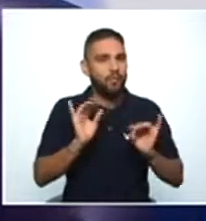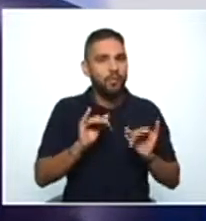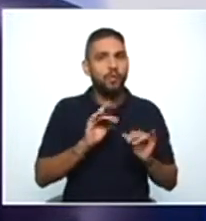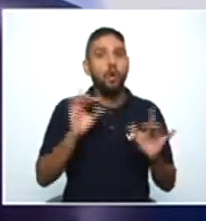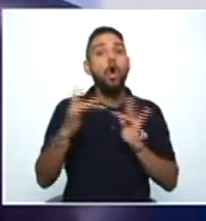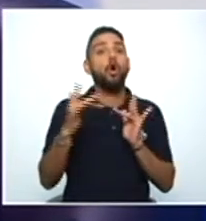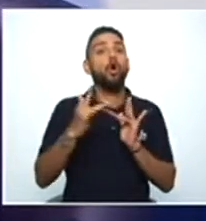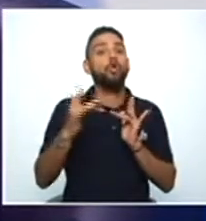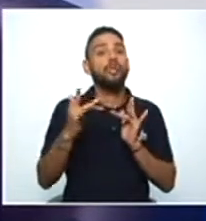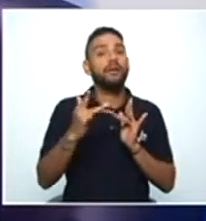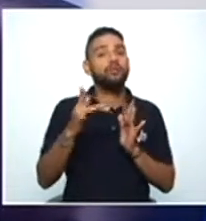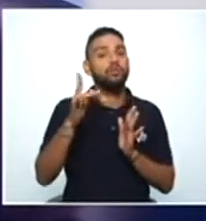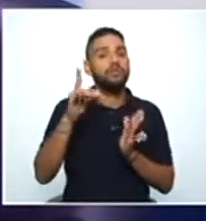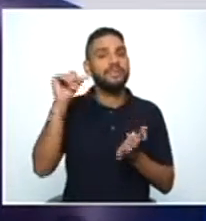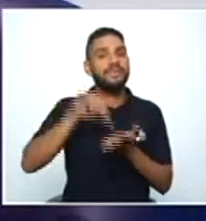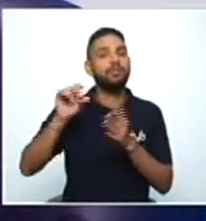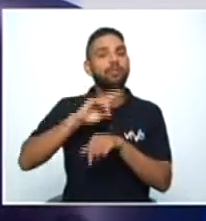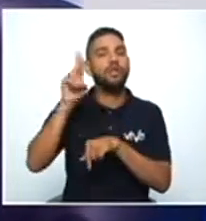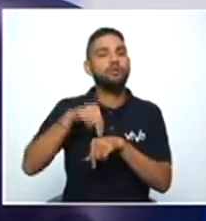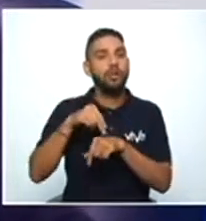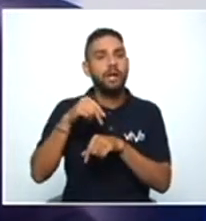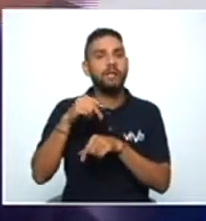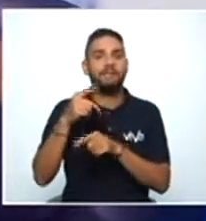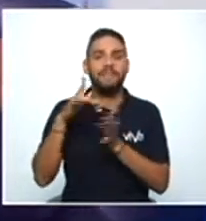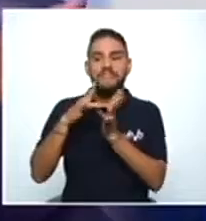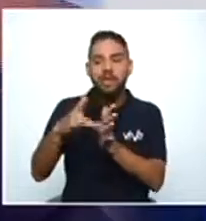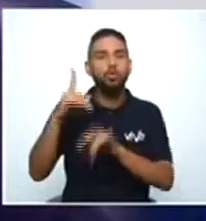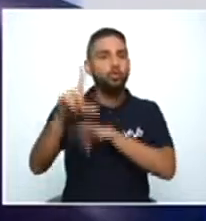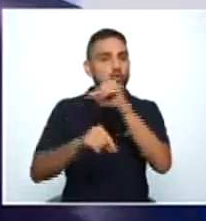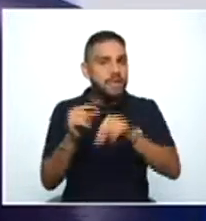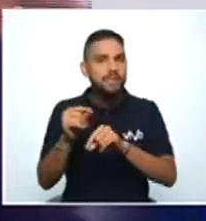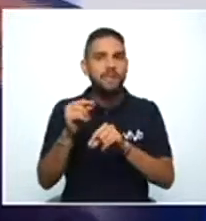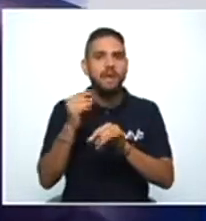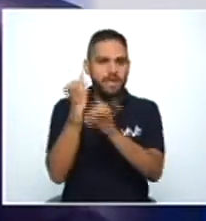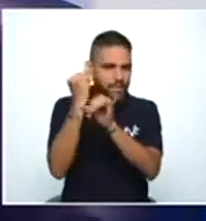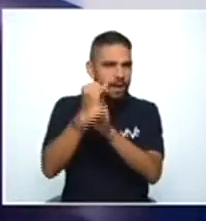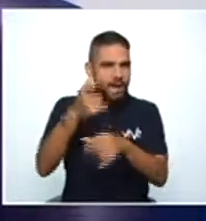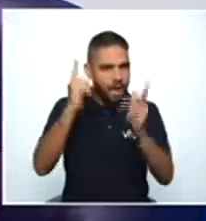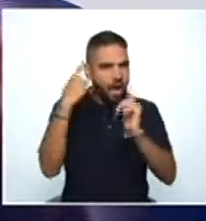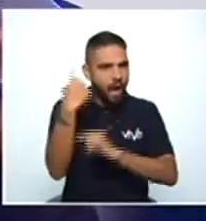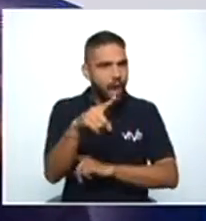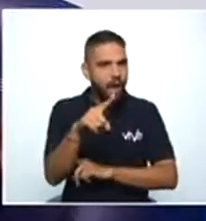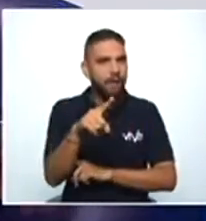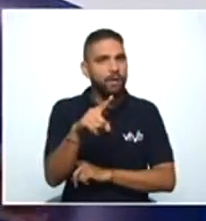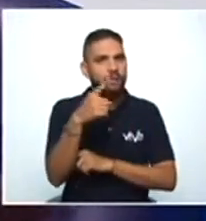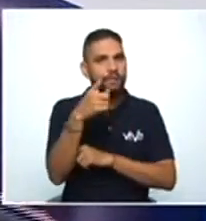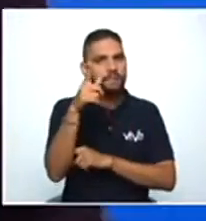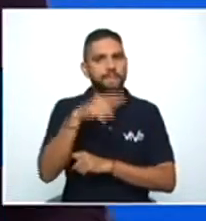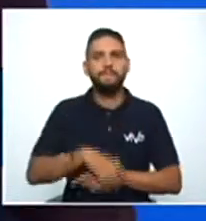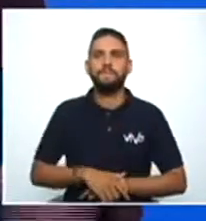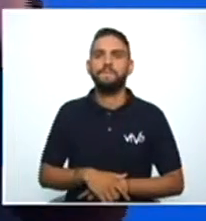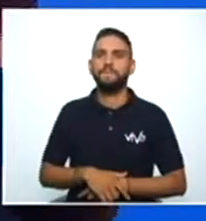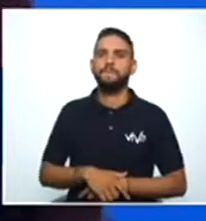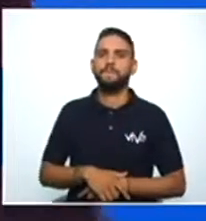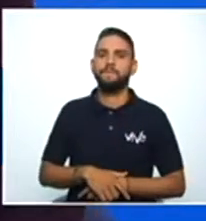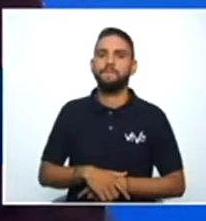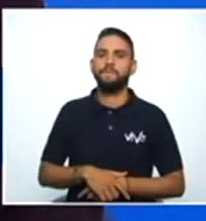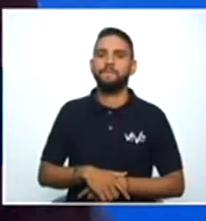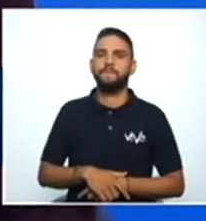los puntos de contacto del cendis el twitter la página web y la dirección nuevamente para los artistas que quieran llevar su tema